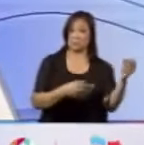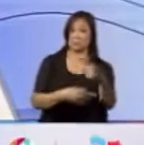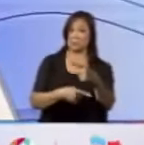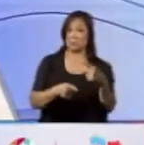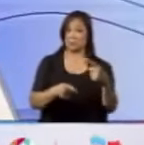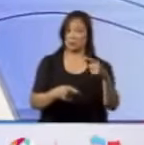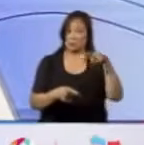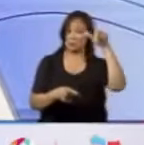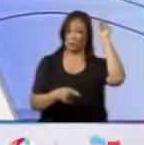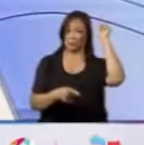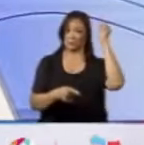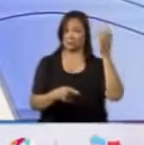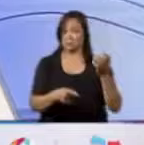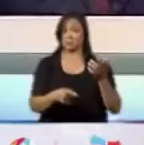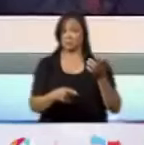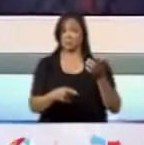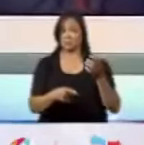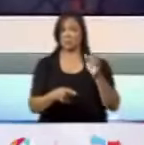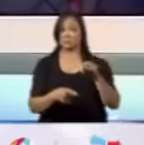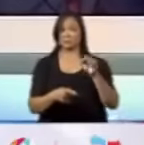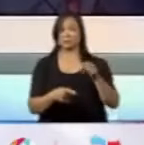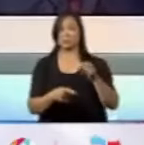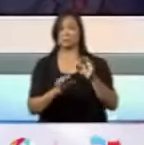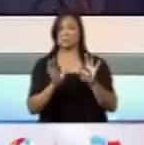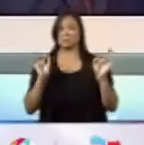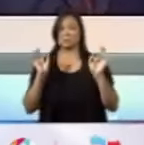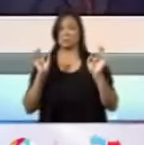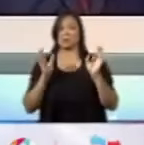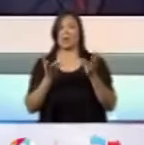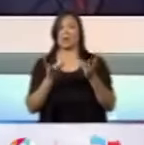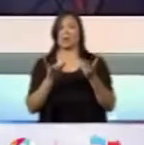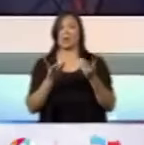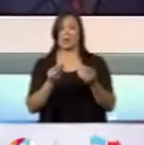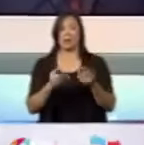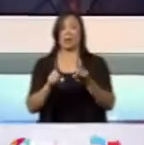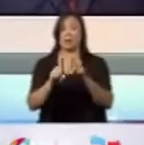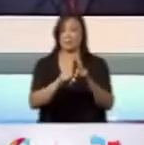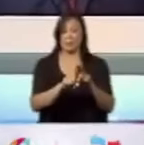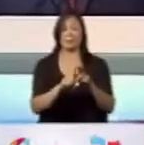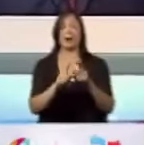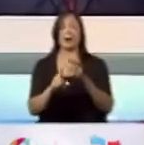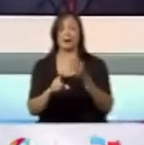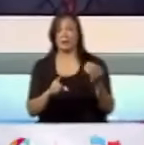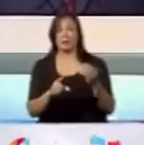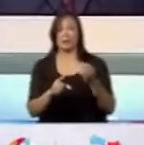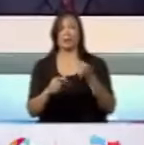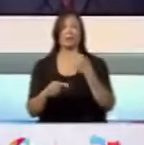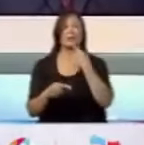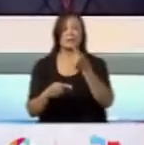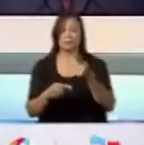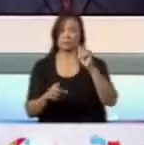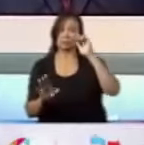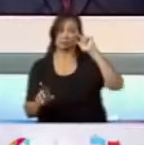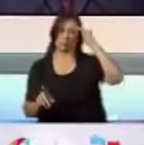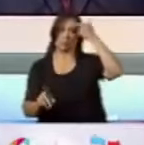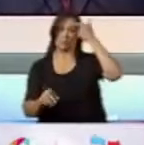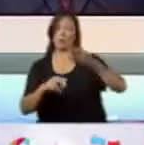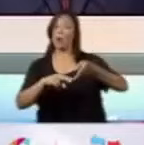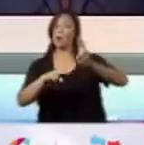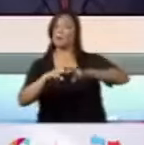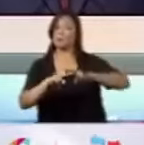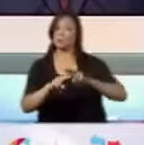usted, candidato Abinader. Bueno, yo sencillamente me voy a las estadísticas. Son las mismas estadísticas que mencionan que su gobierno creció